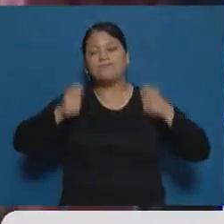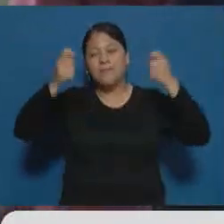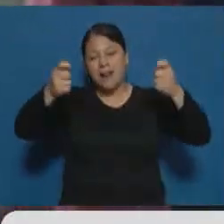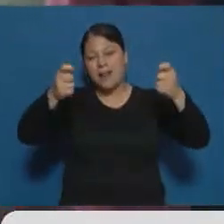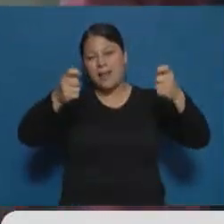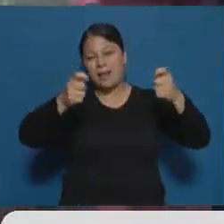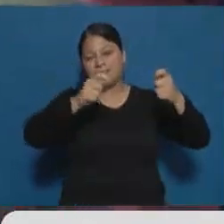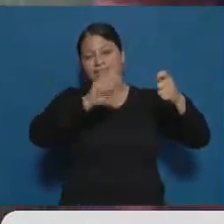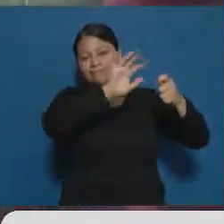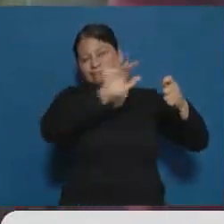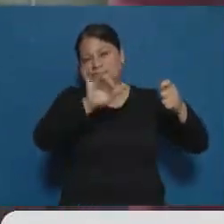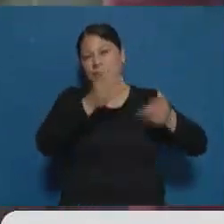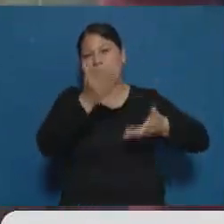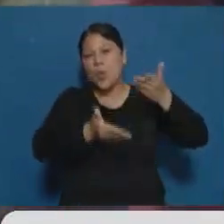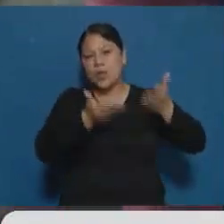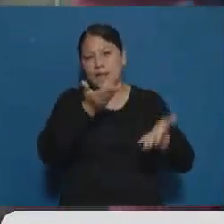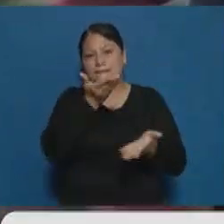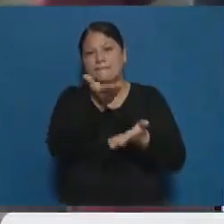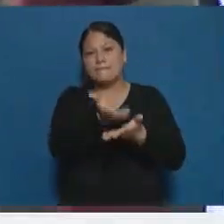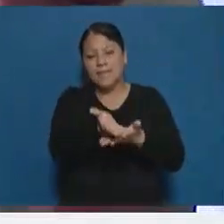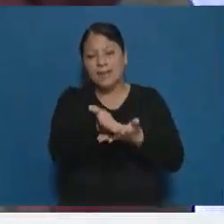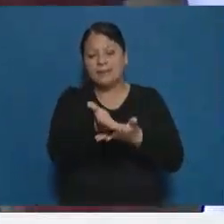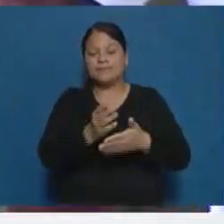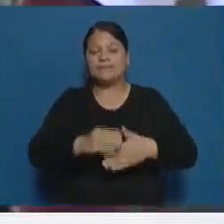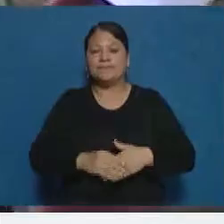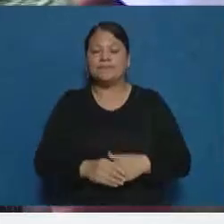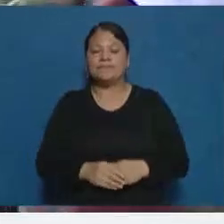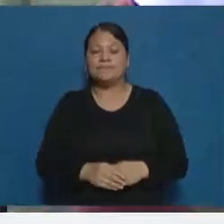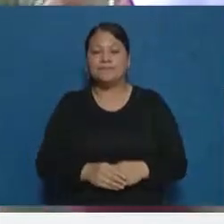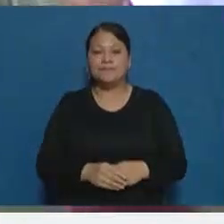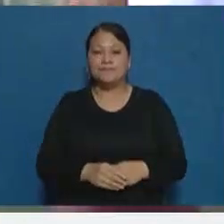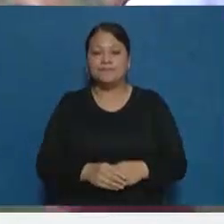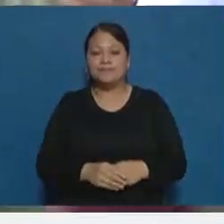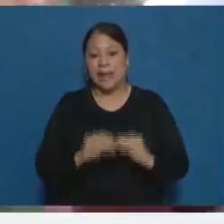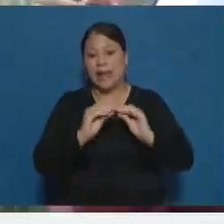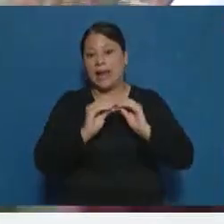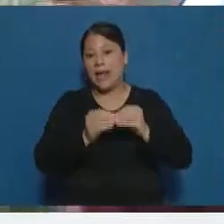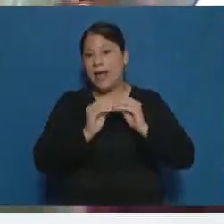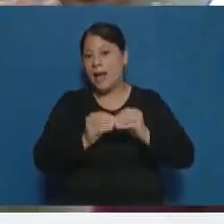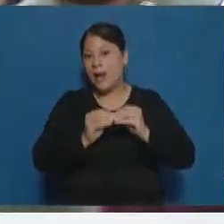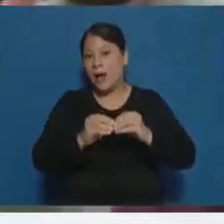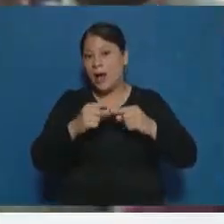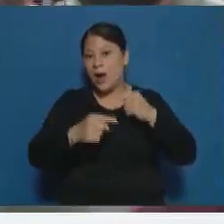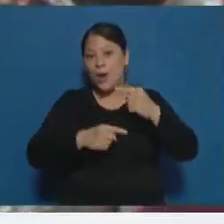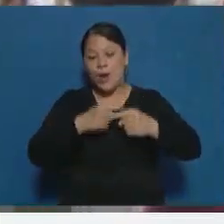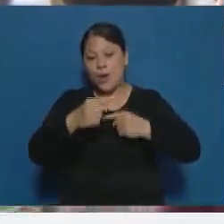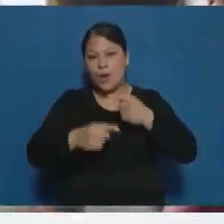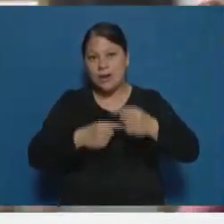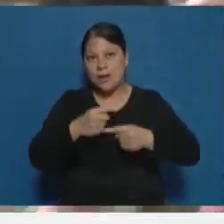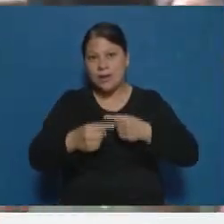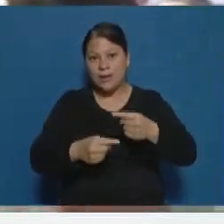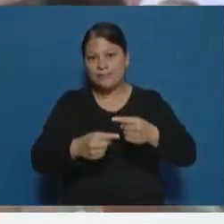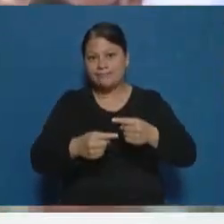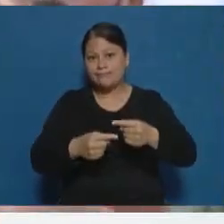y fundamentalmente con la intención de pedir precisamente que la causa marche por el sendero